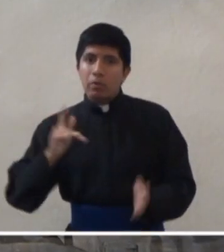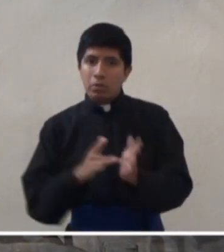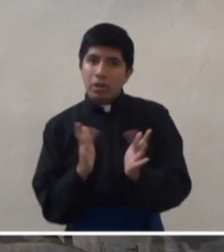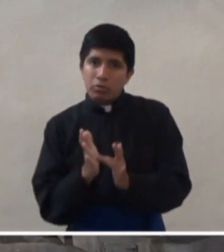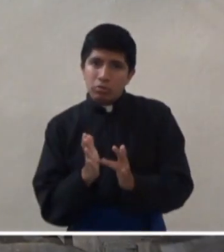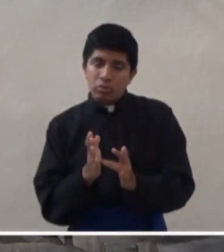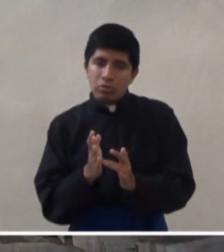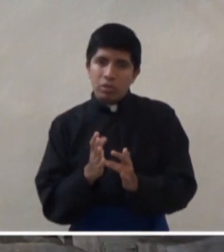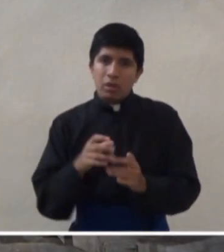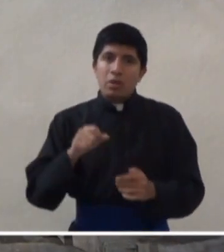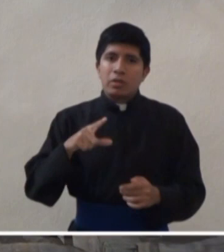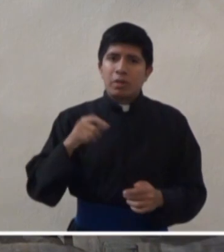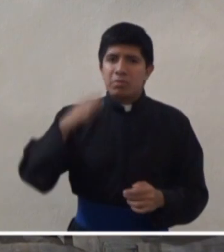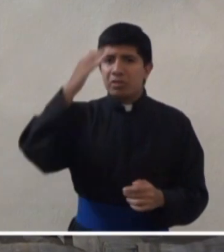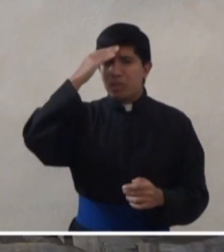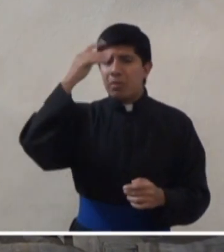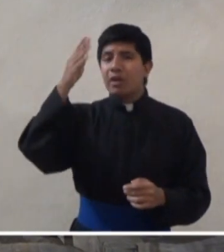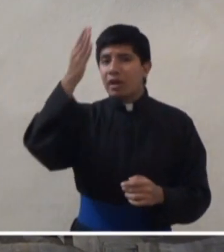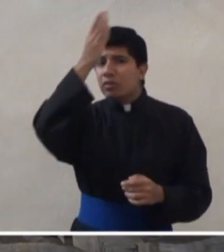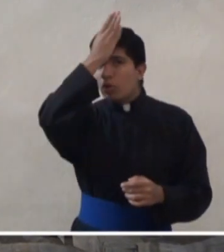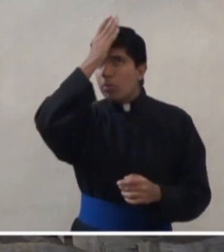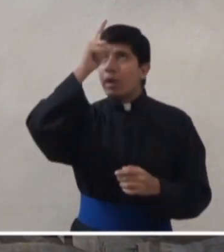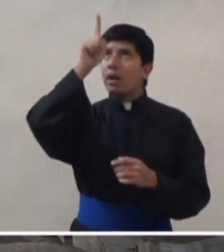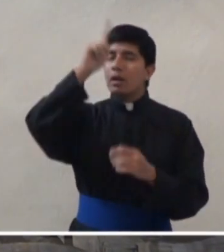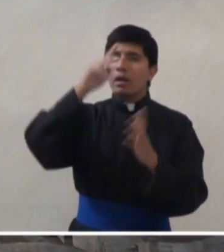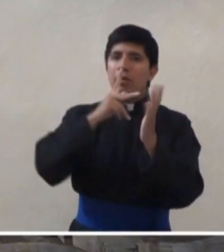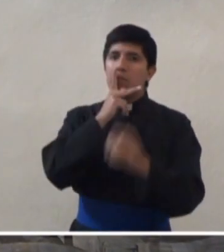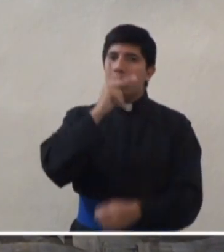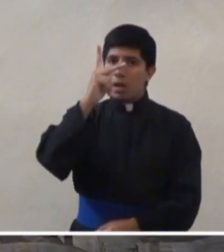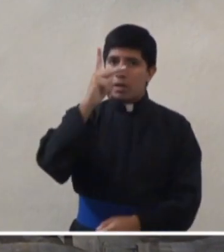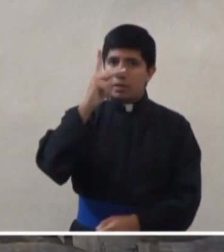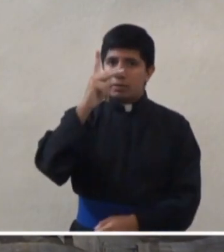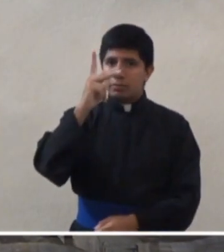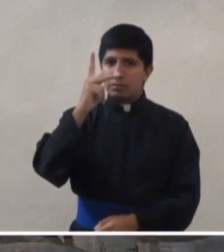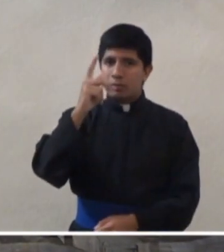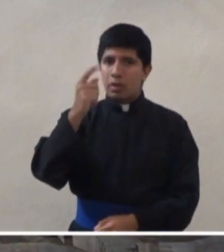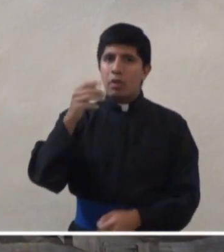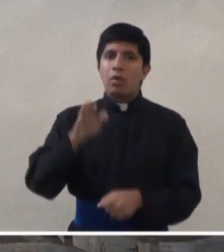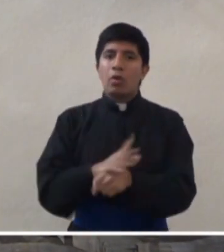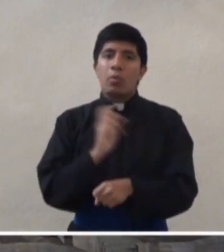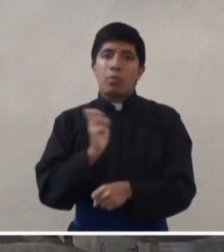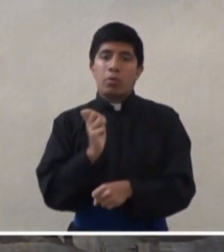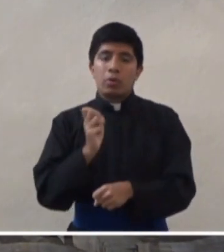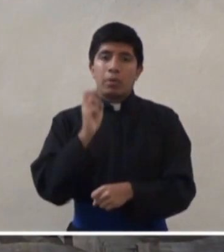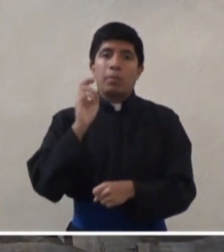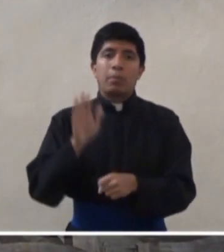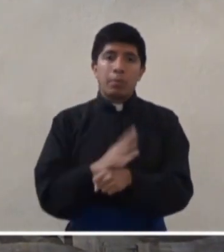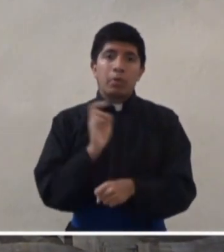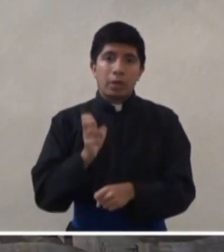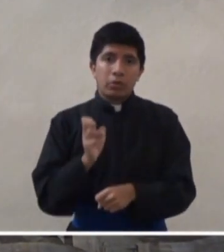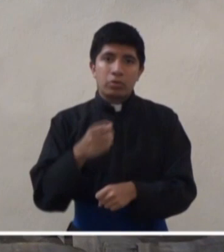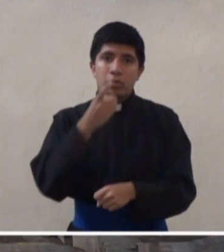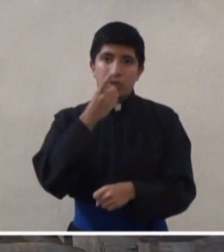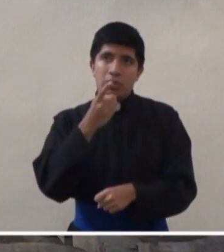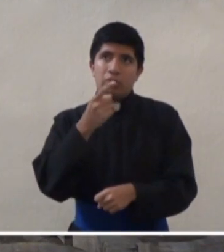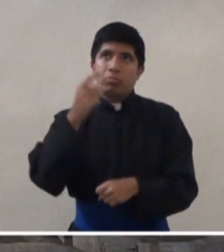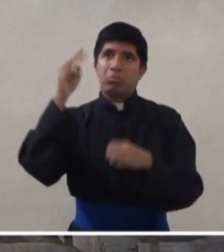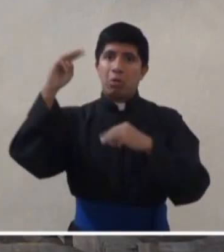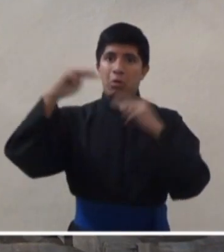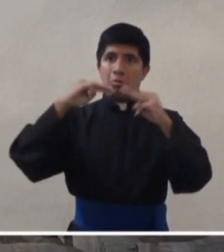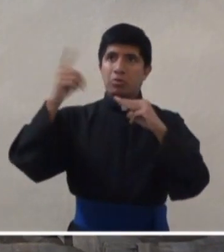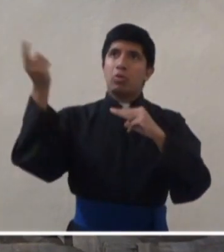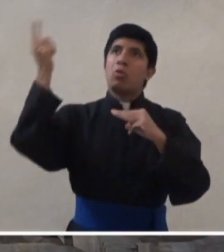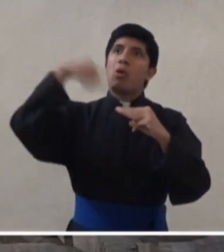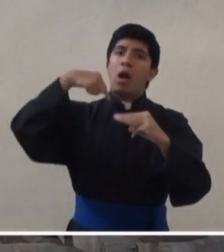oveja. Por eso al final del Evangelio dice, esta es la misión que he recibido del Padre. Qué difícil